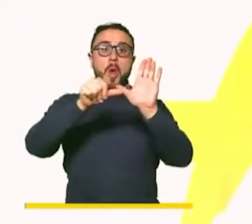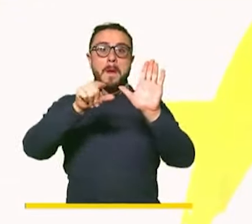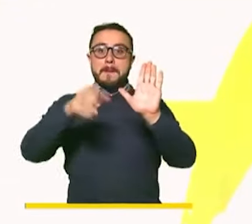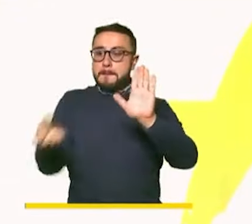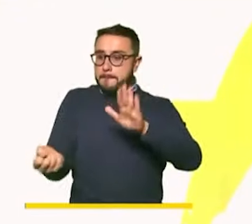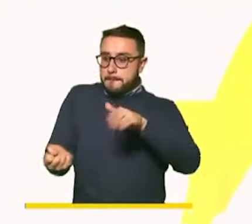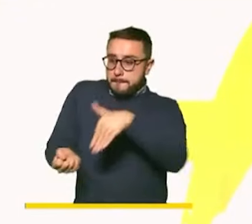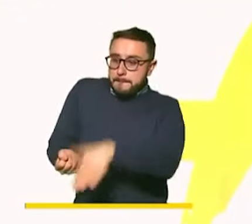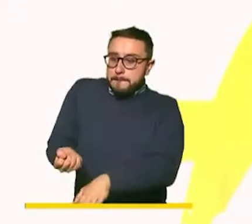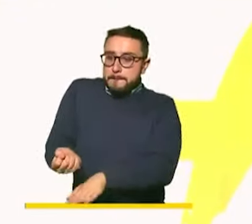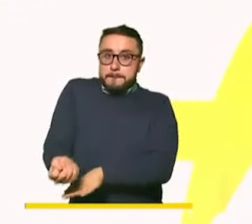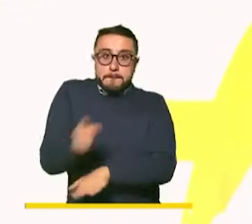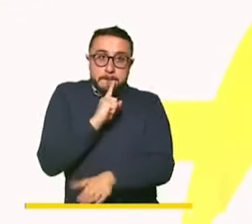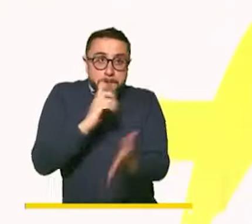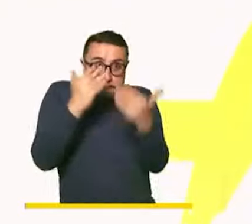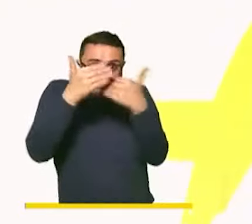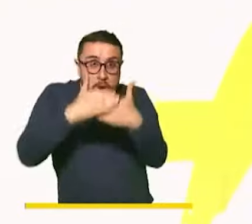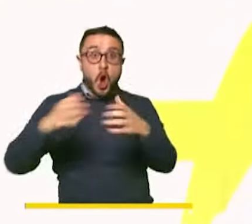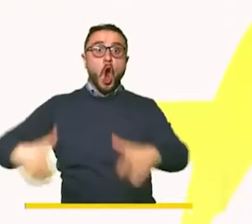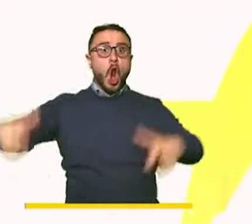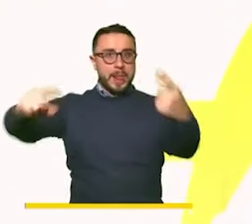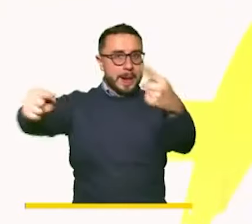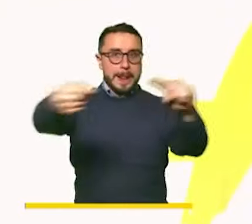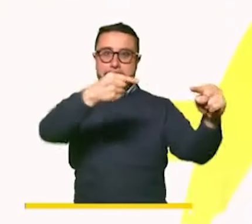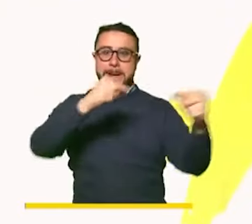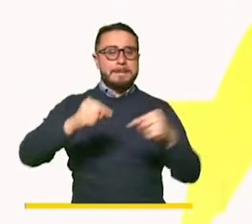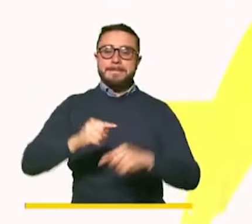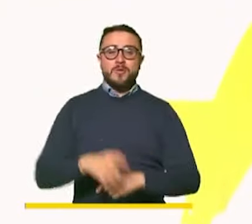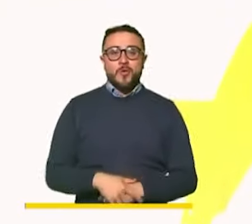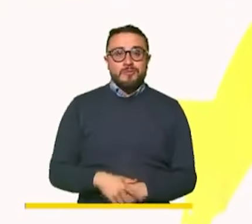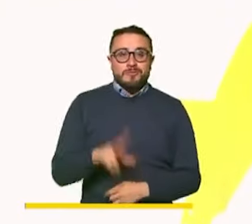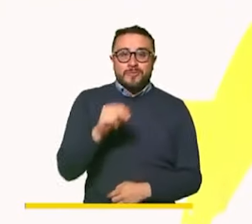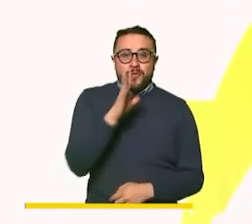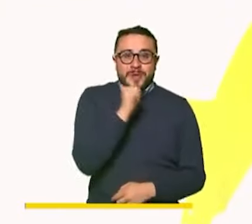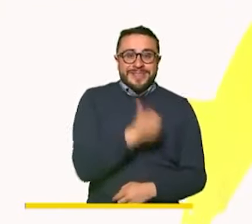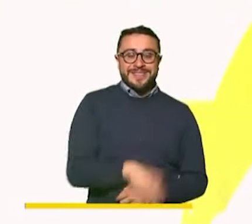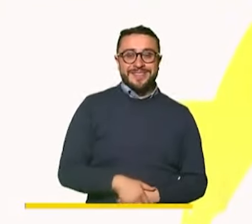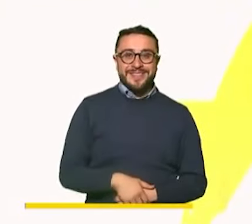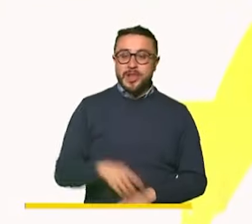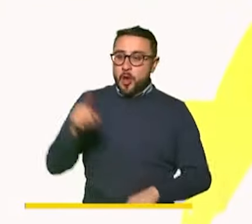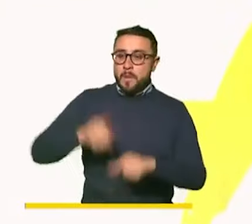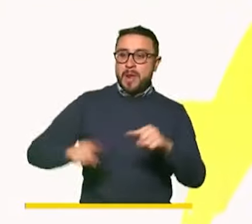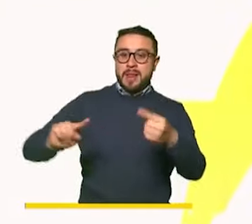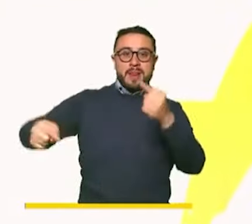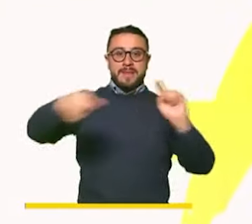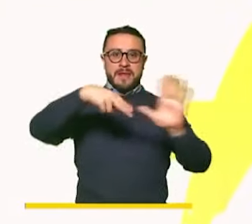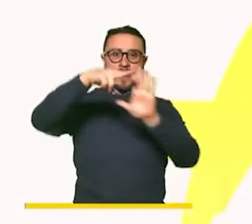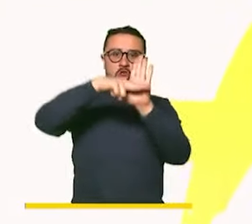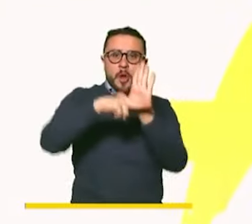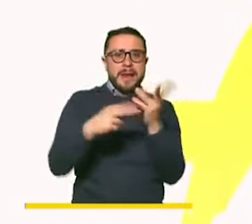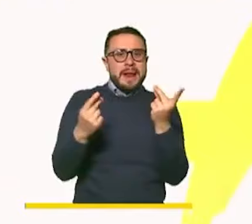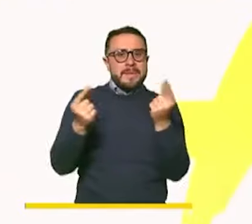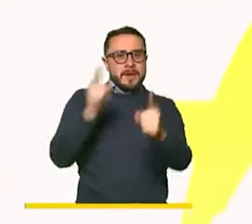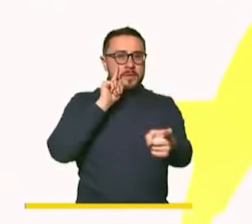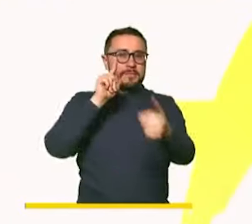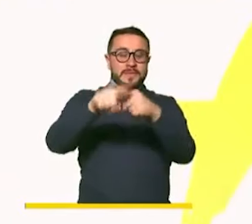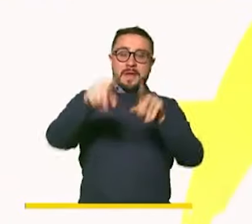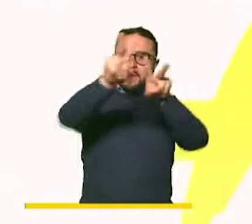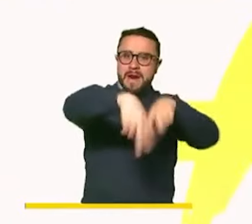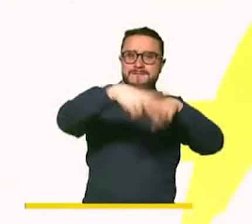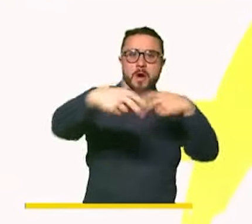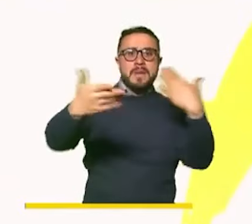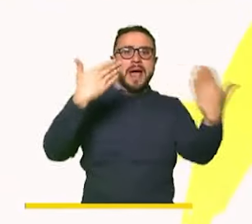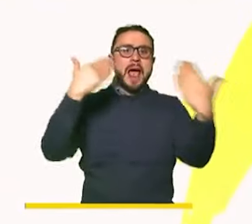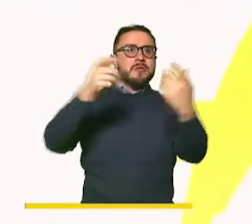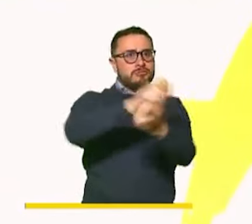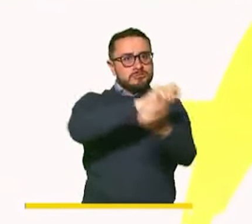Congreso. No se podía debatir que hubiera normas rápidas para hacer una reforma agraria, comprando